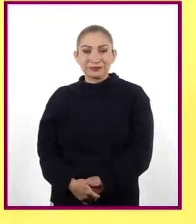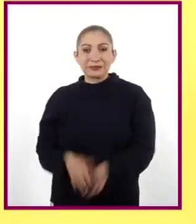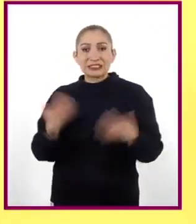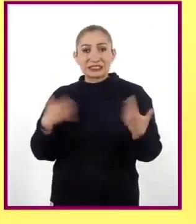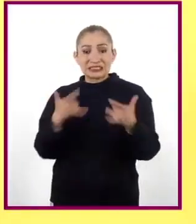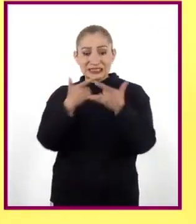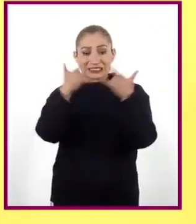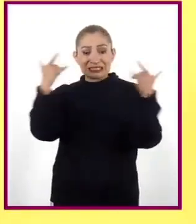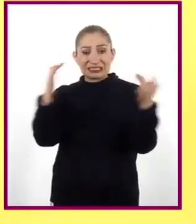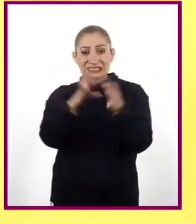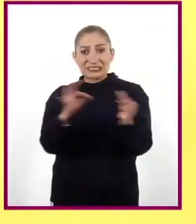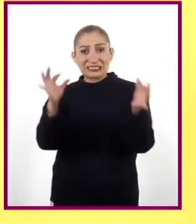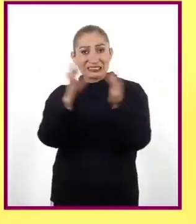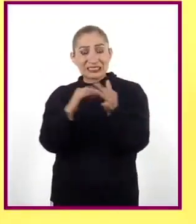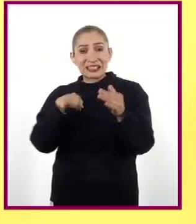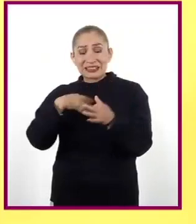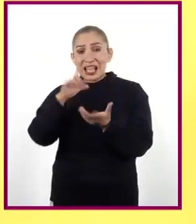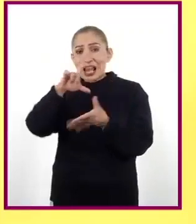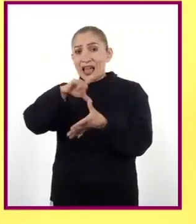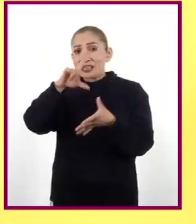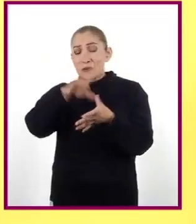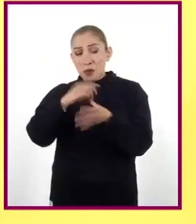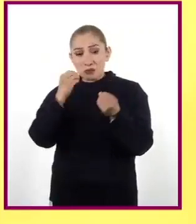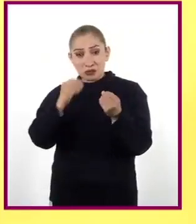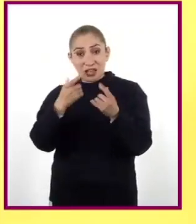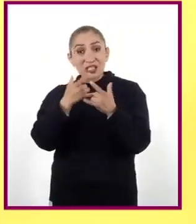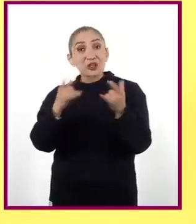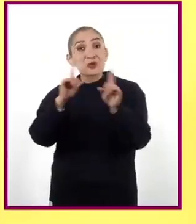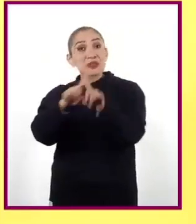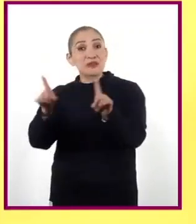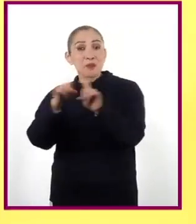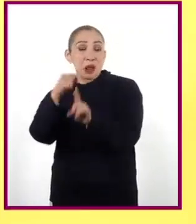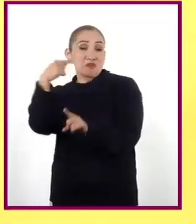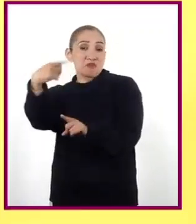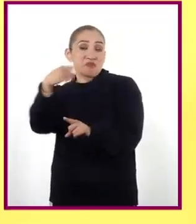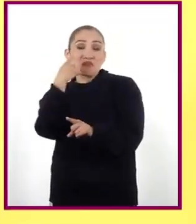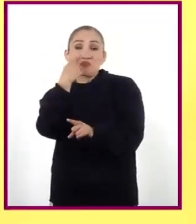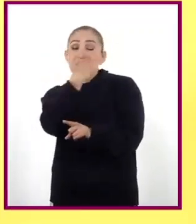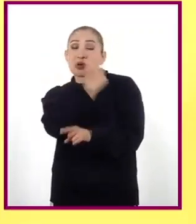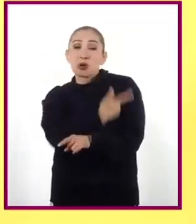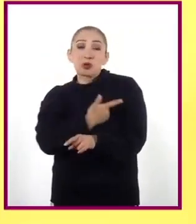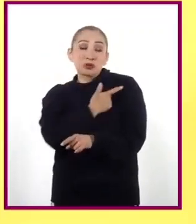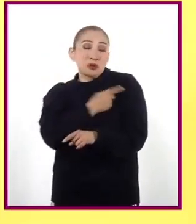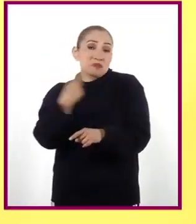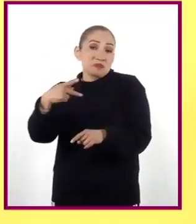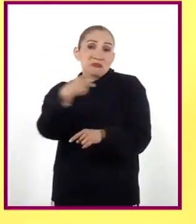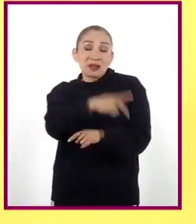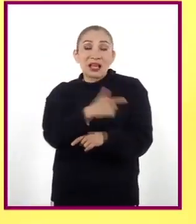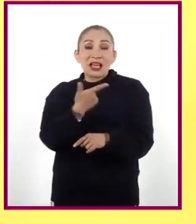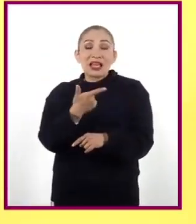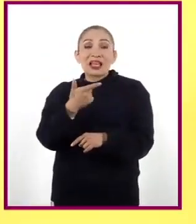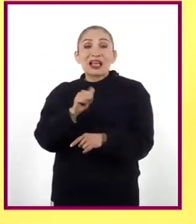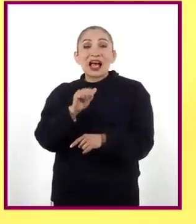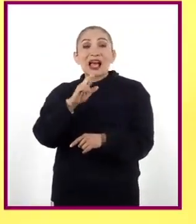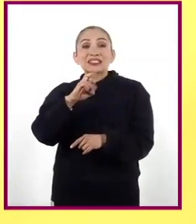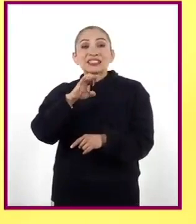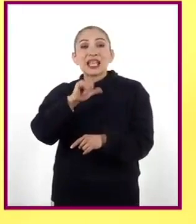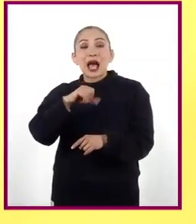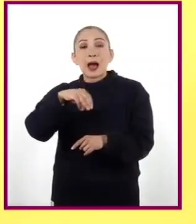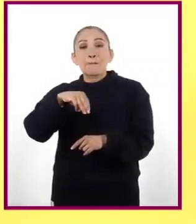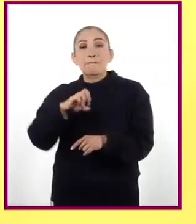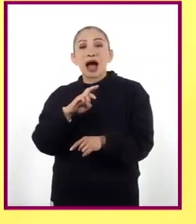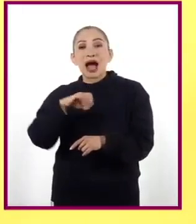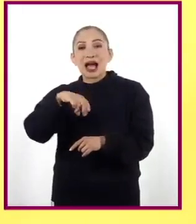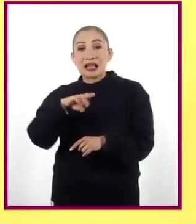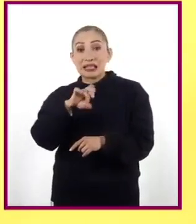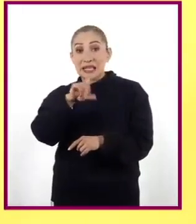La narrativa latinoamericana está llena de atractivas historias para todos los gustos e intereses. De García Márquez, otras obras